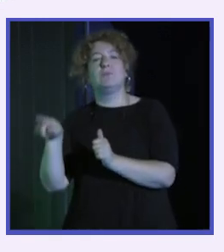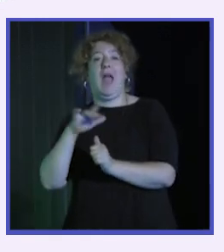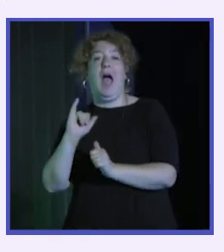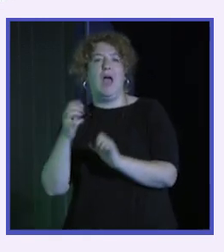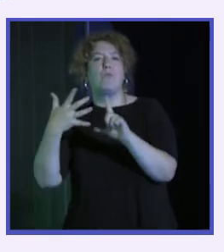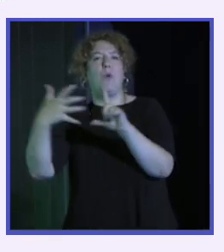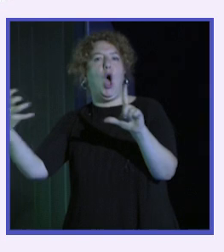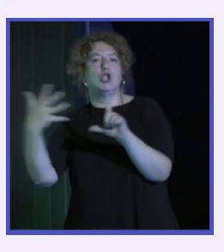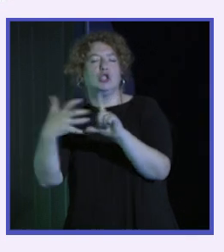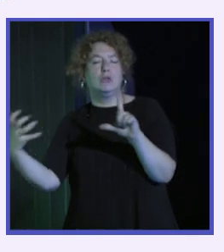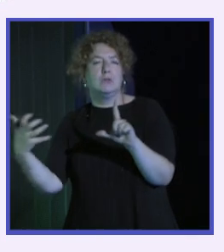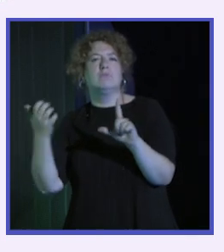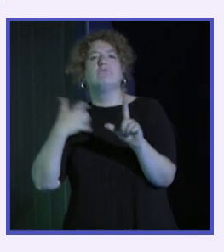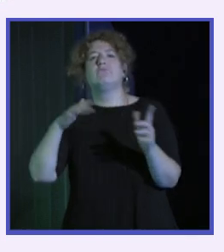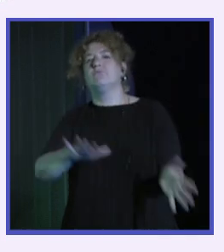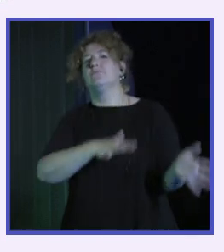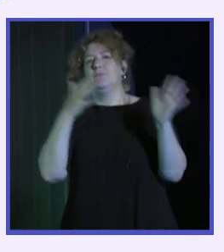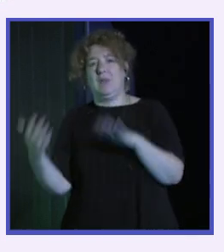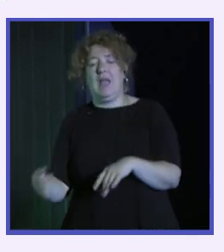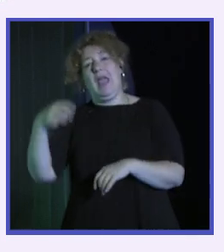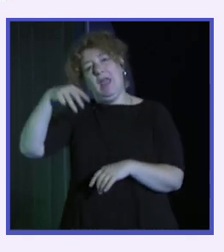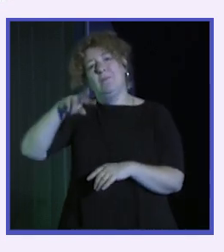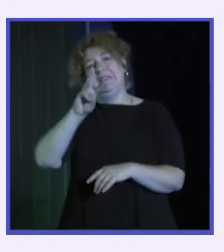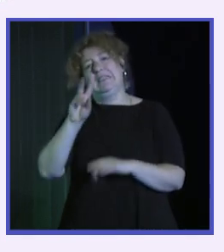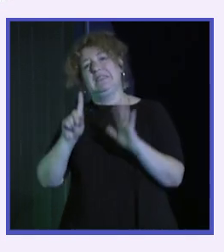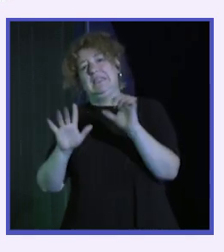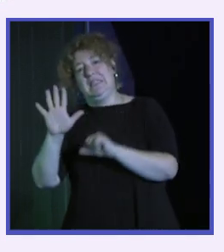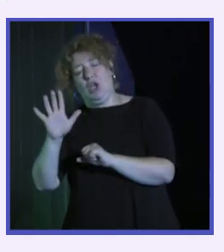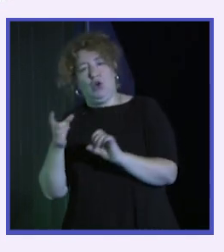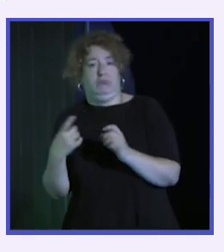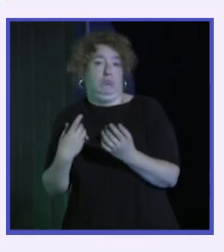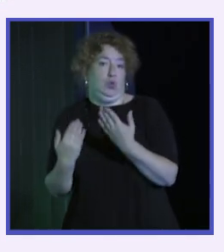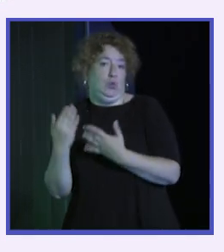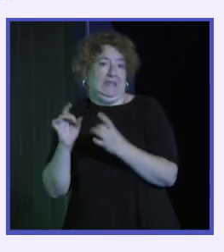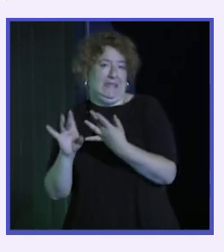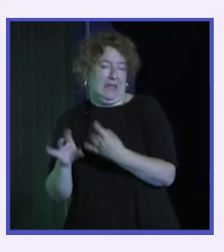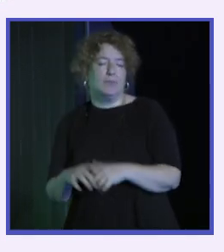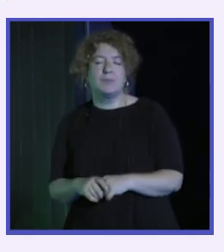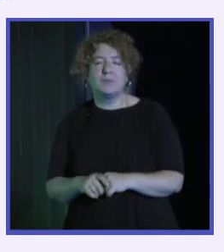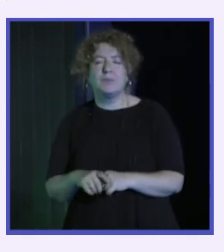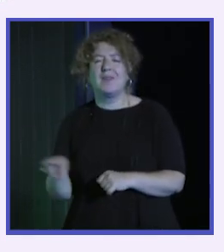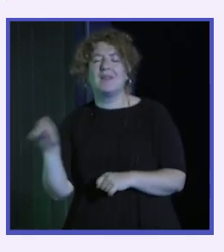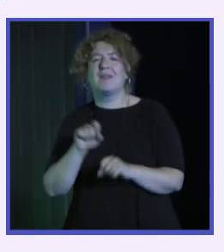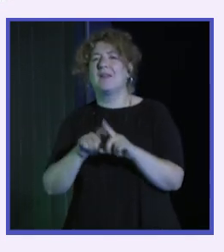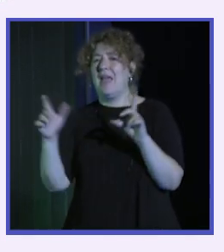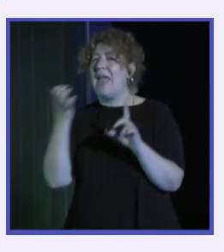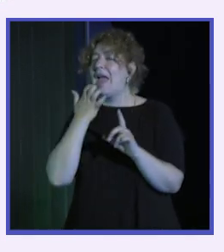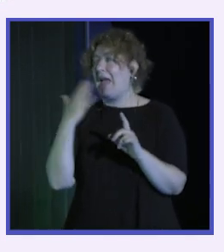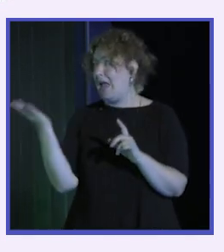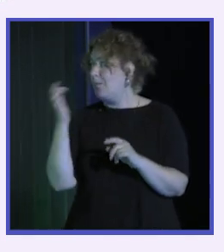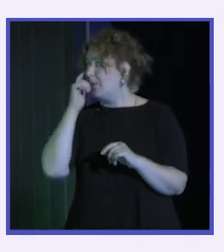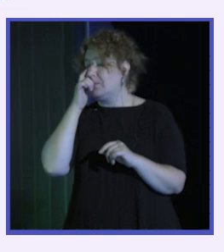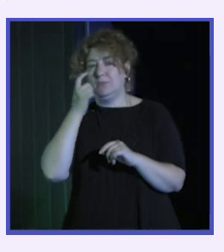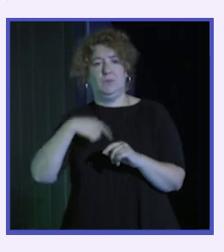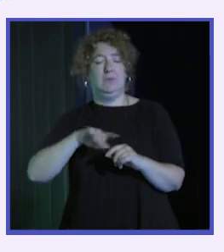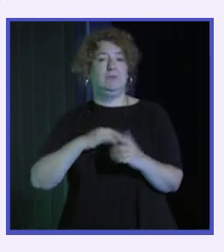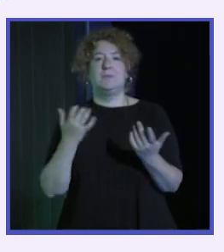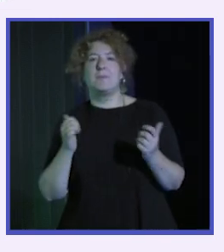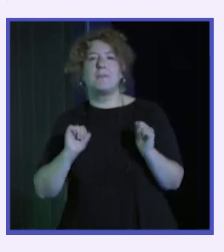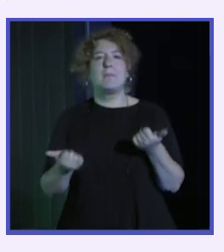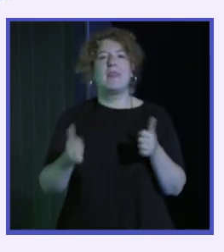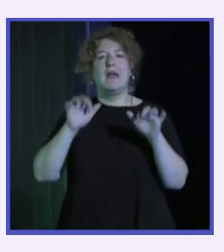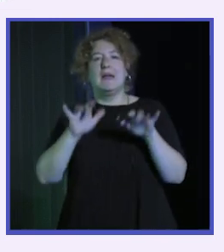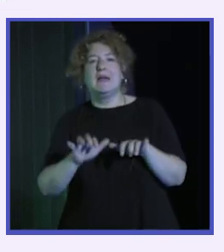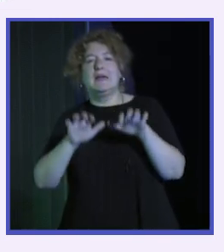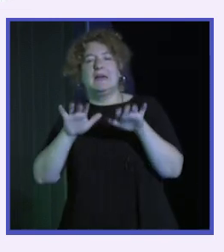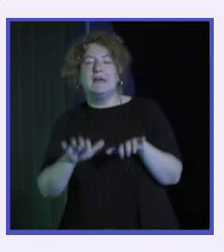prompts aplicables a M365, ¿vale? Al chat. Aquí vais a ver algunos ejemplos de lo que nos pasa cuando empezamos a